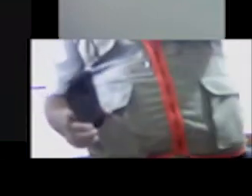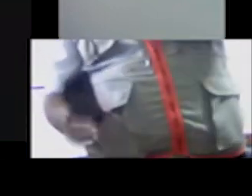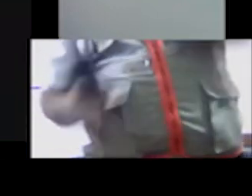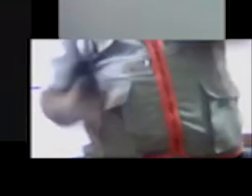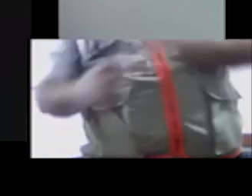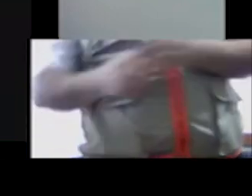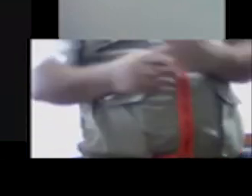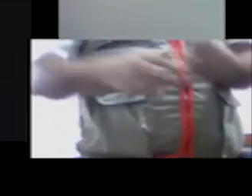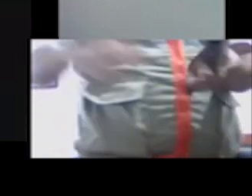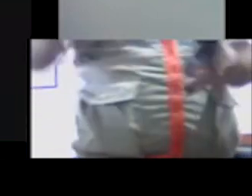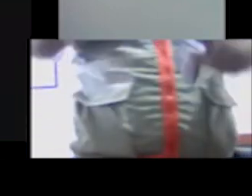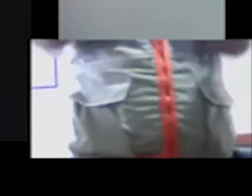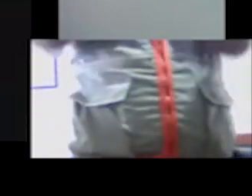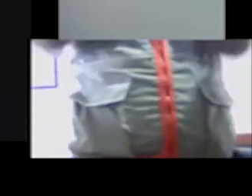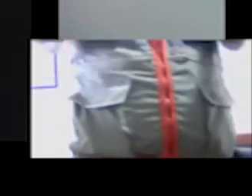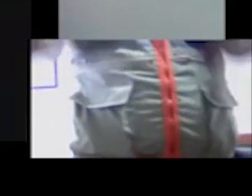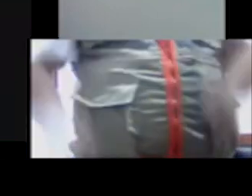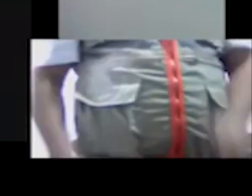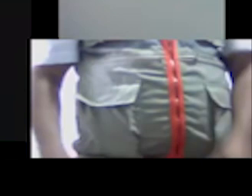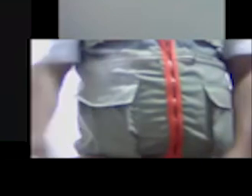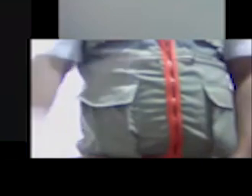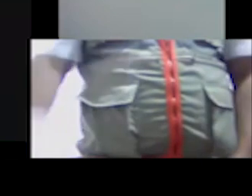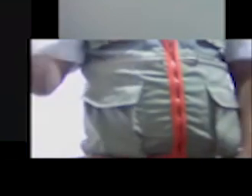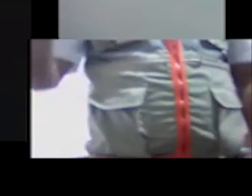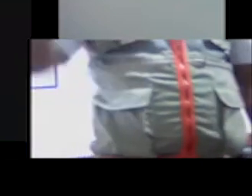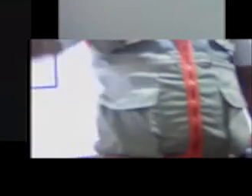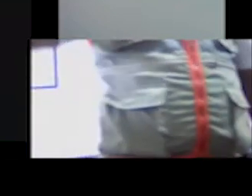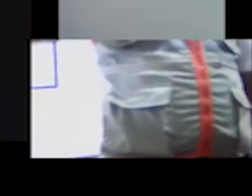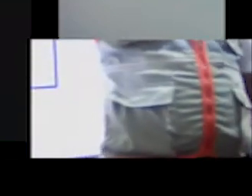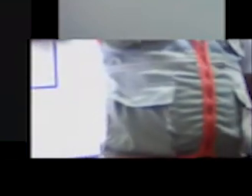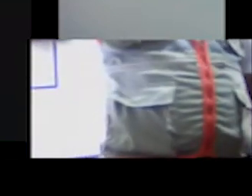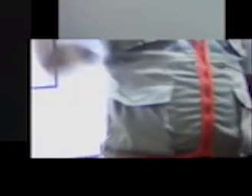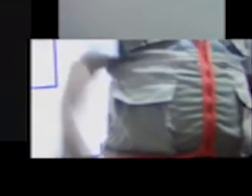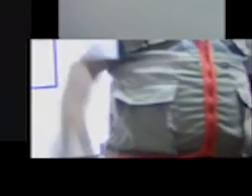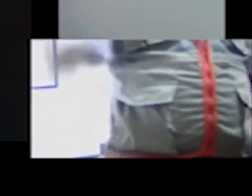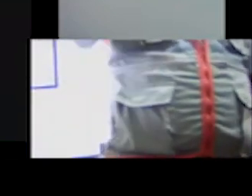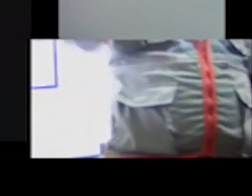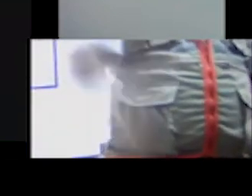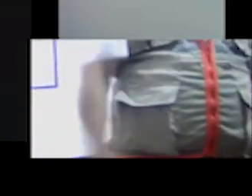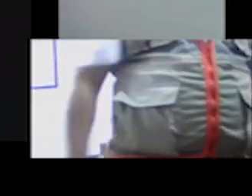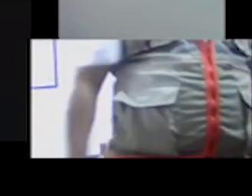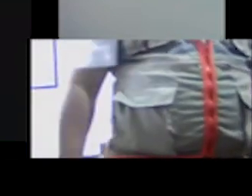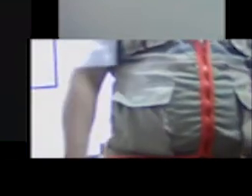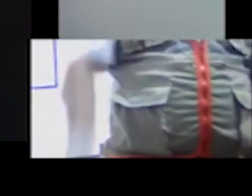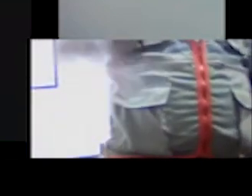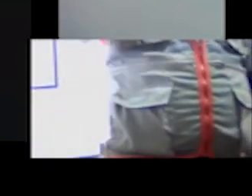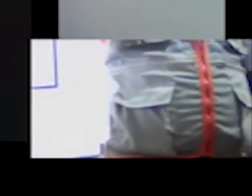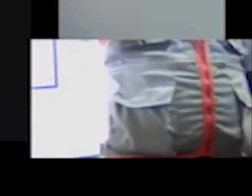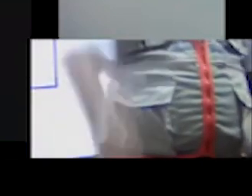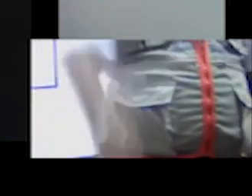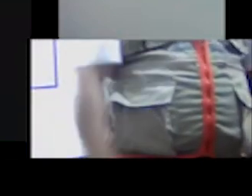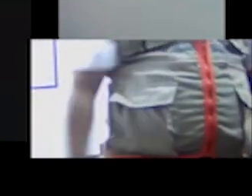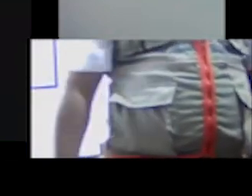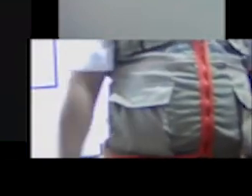Entonces, es importante nosotros hacer buena la investigación.